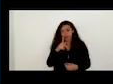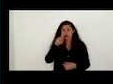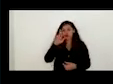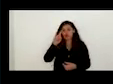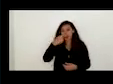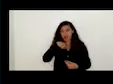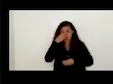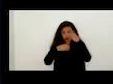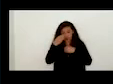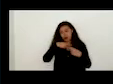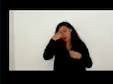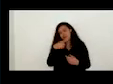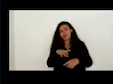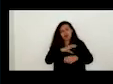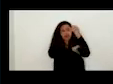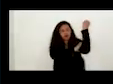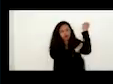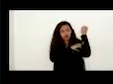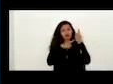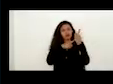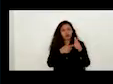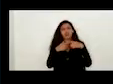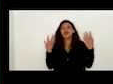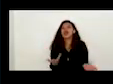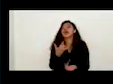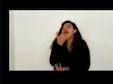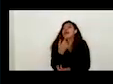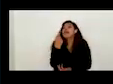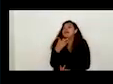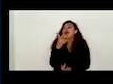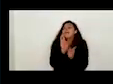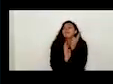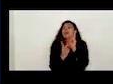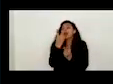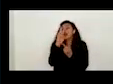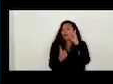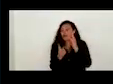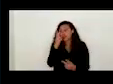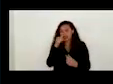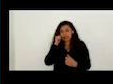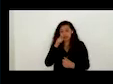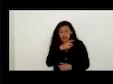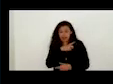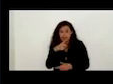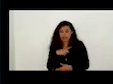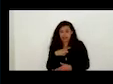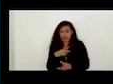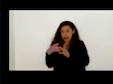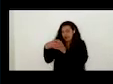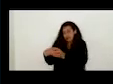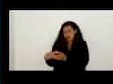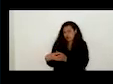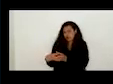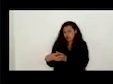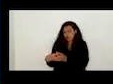para mantener mi masa muscular y esas verduras, que no siempre tiene que ser así como la guarnición,